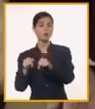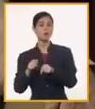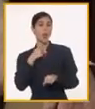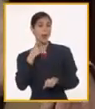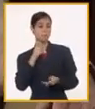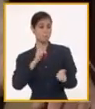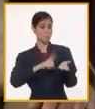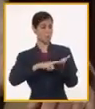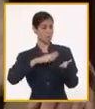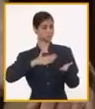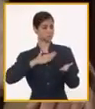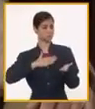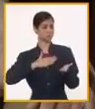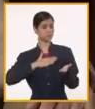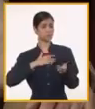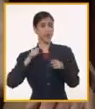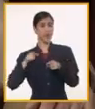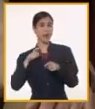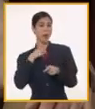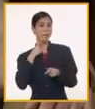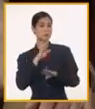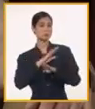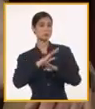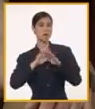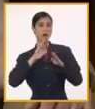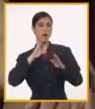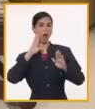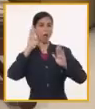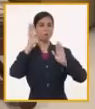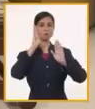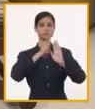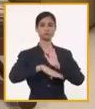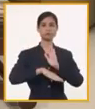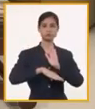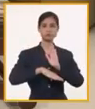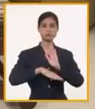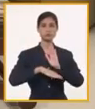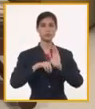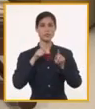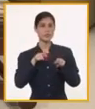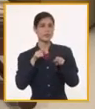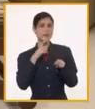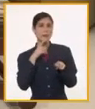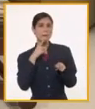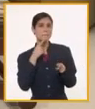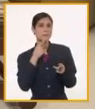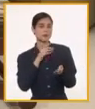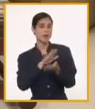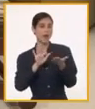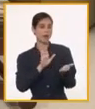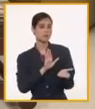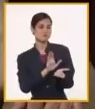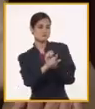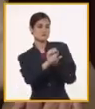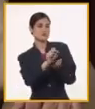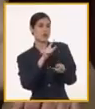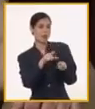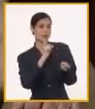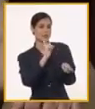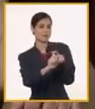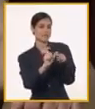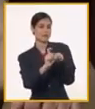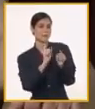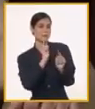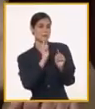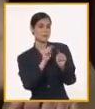papá lo botaron de la finquita, no, de la tierra que tenía, etcétera, que